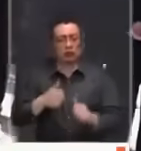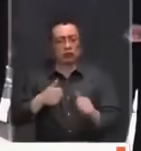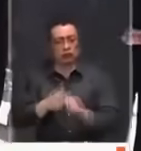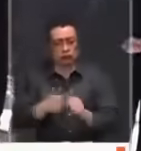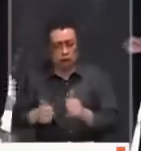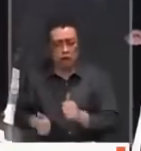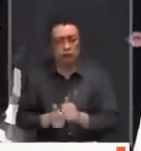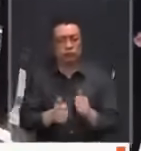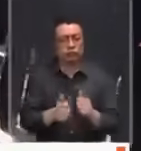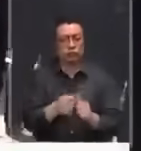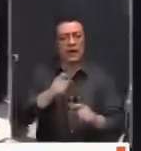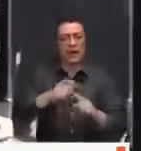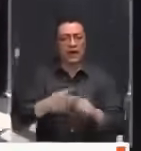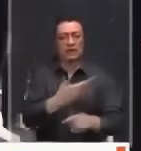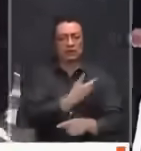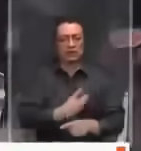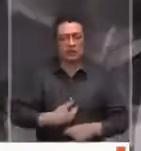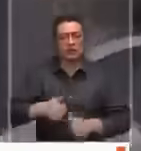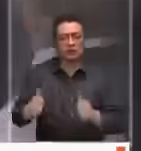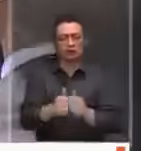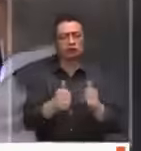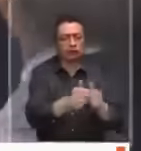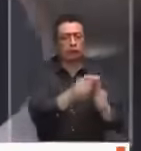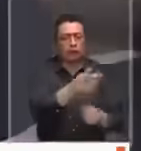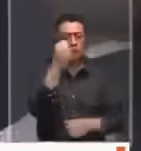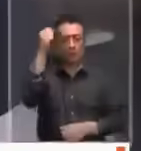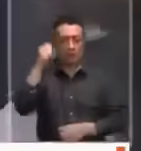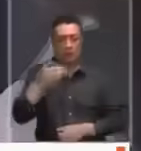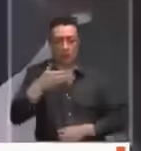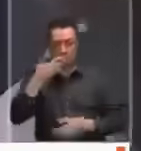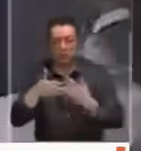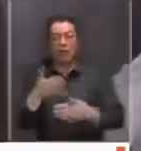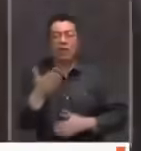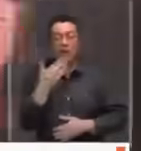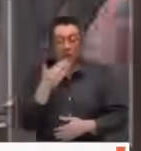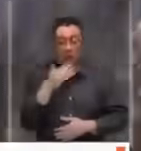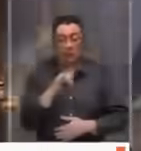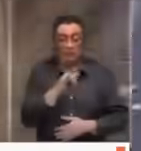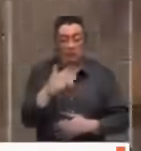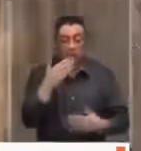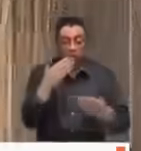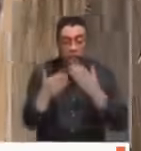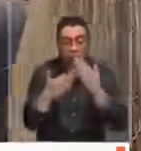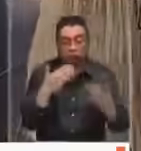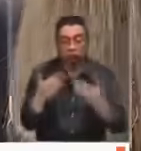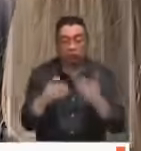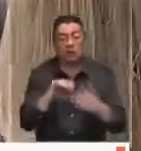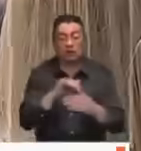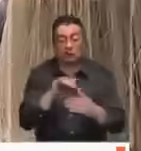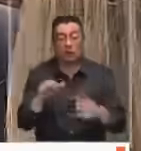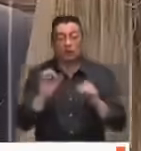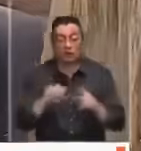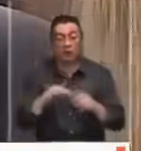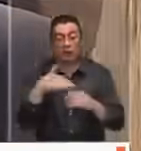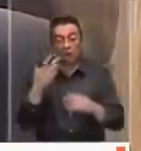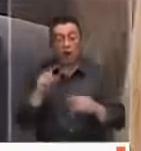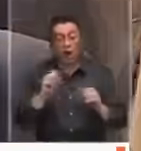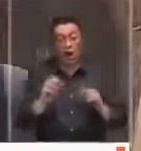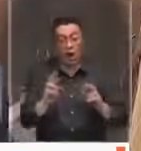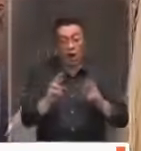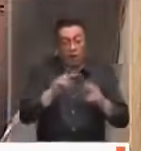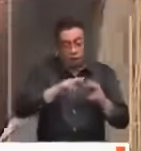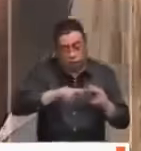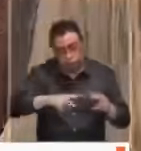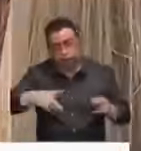del expresidente Sebastián Piñera, que también van a tener reacciones y que probablemente también sea un punto de inflexión para lo que